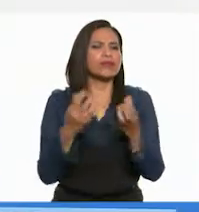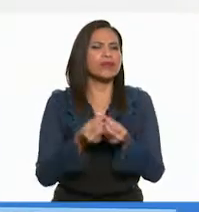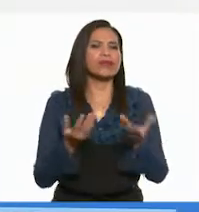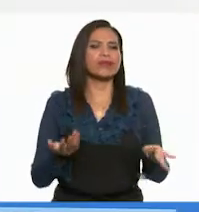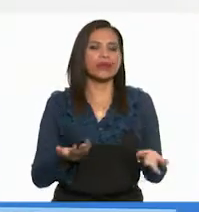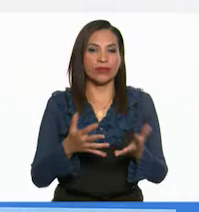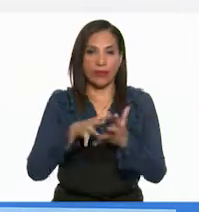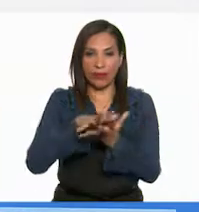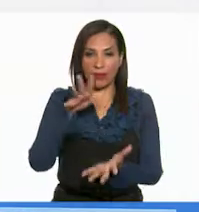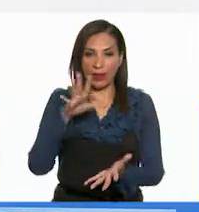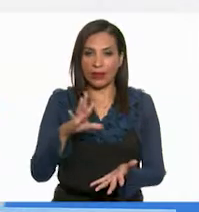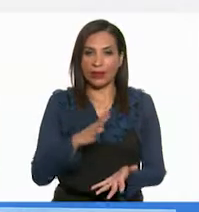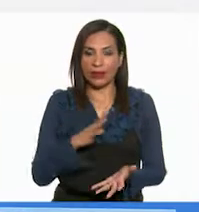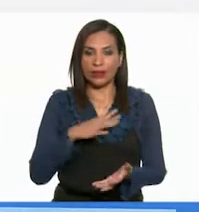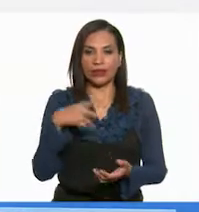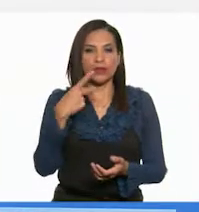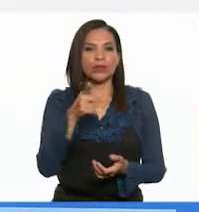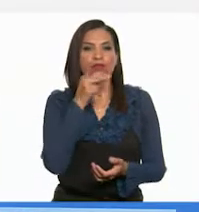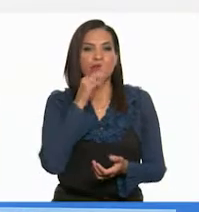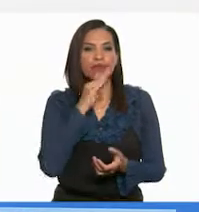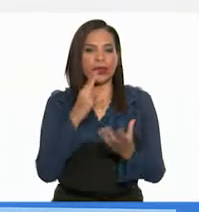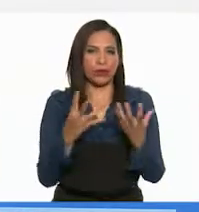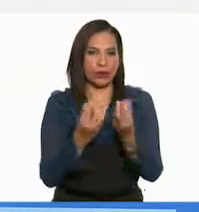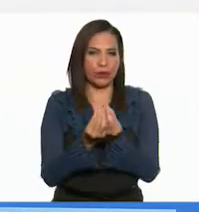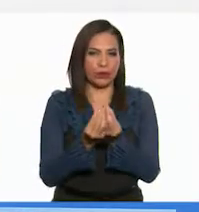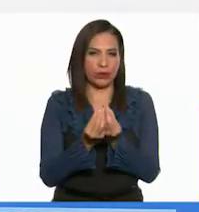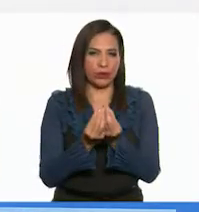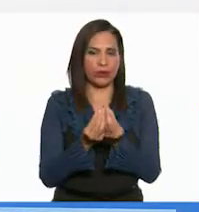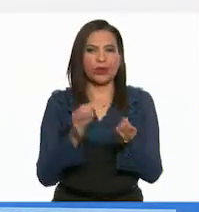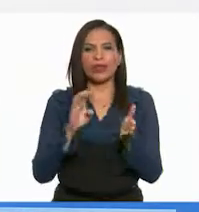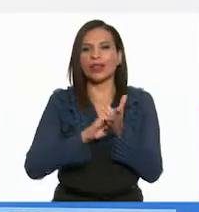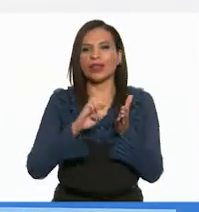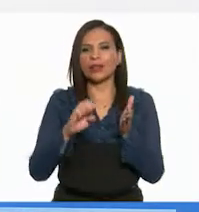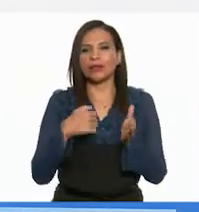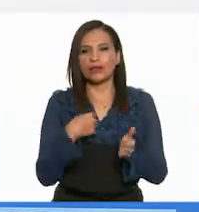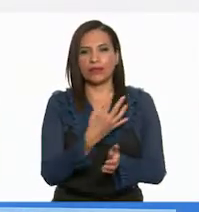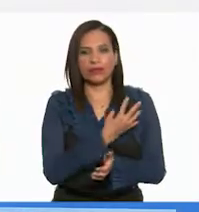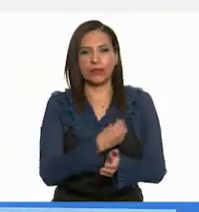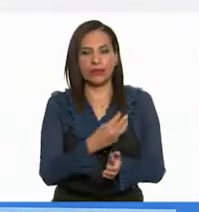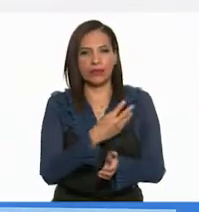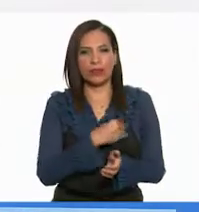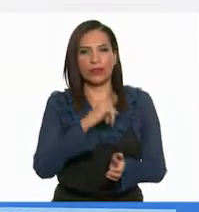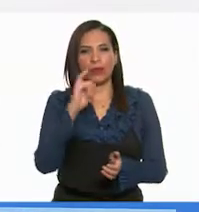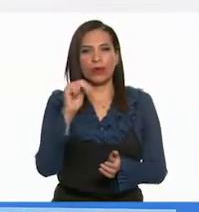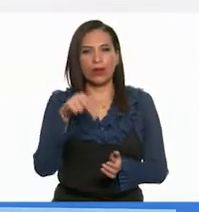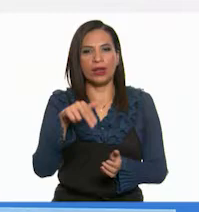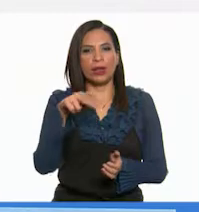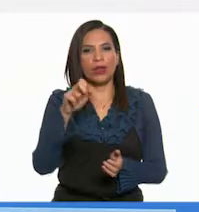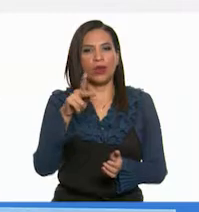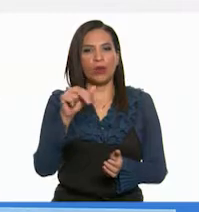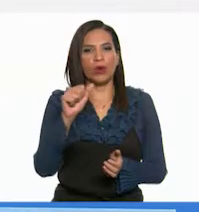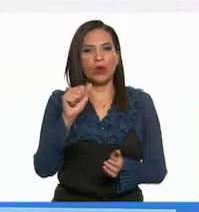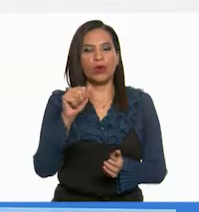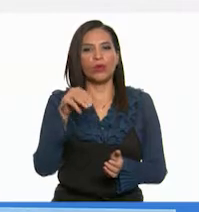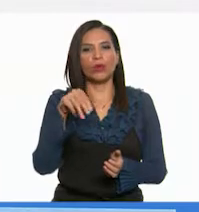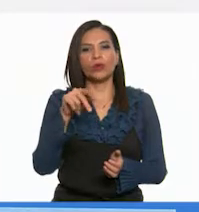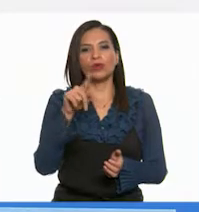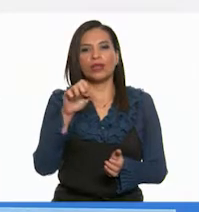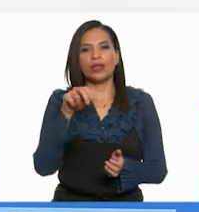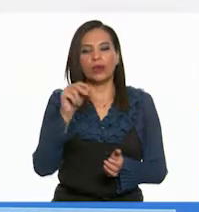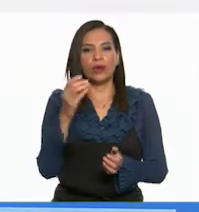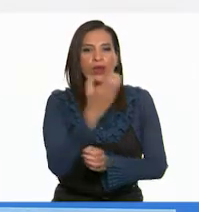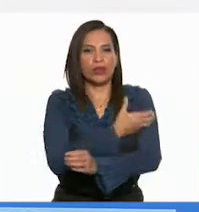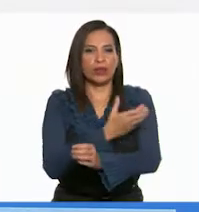La mayoría iban con sus padres, como por ejemplo mi hijo, Juan Nepomuceno Almonte, que